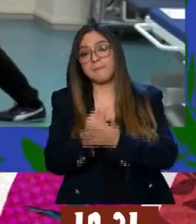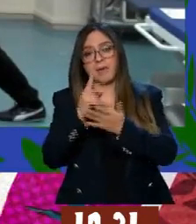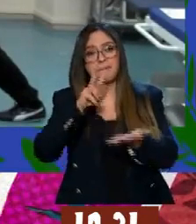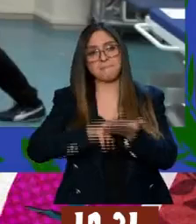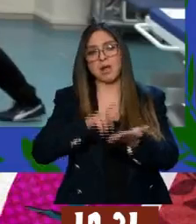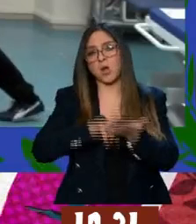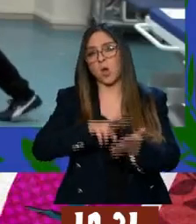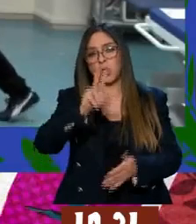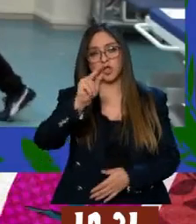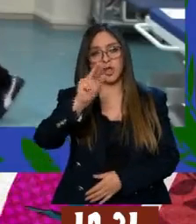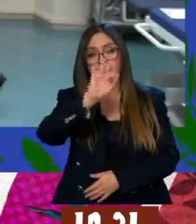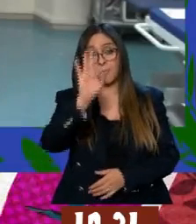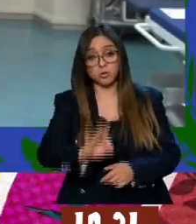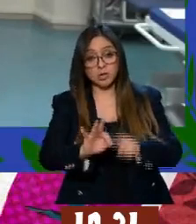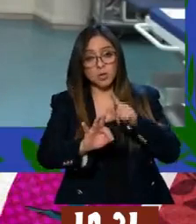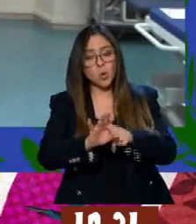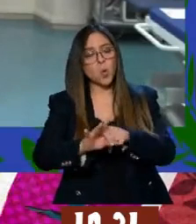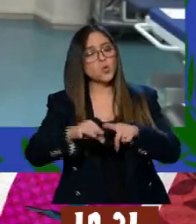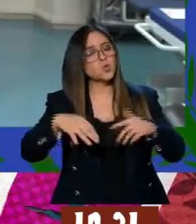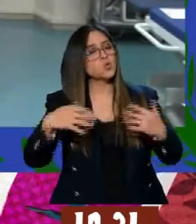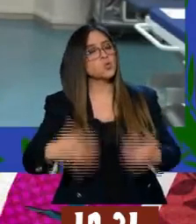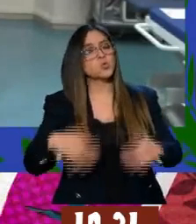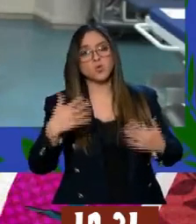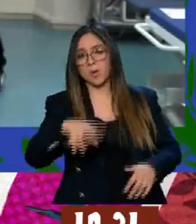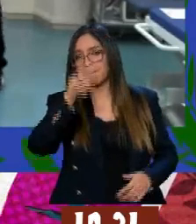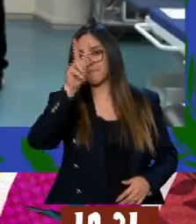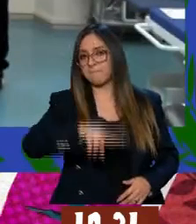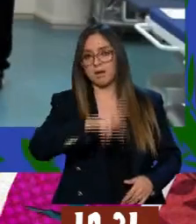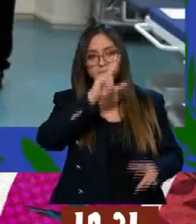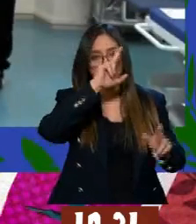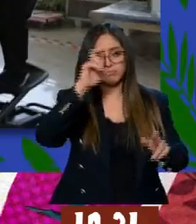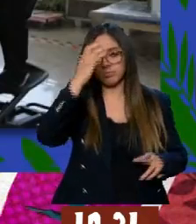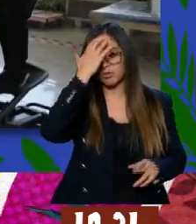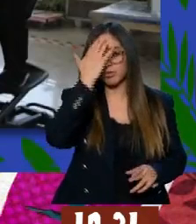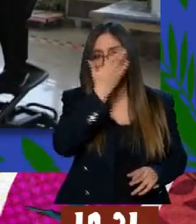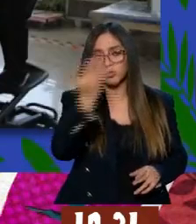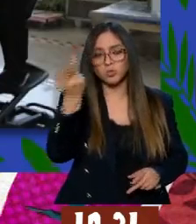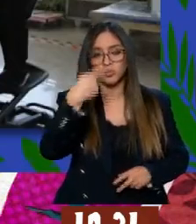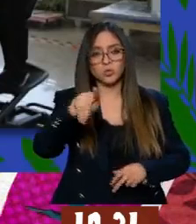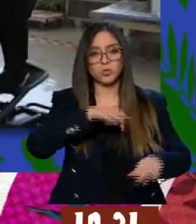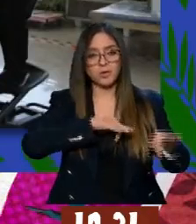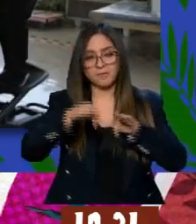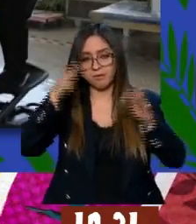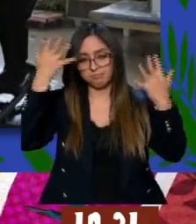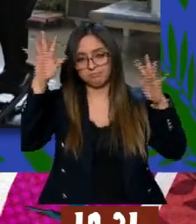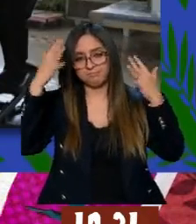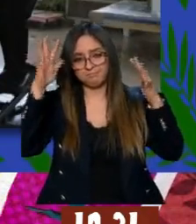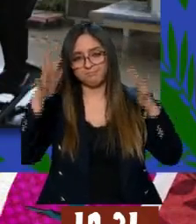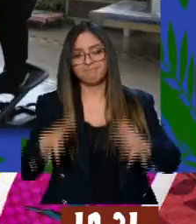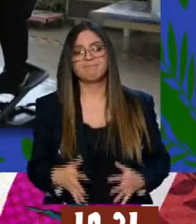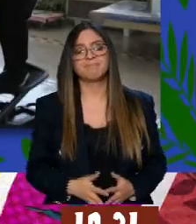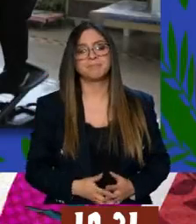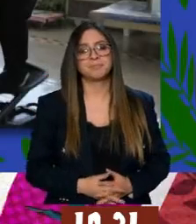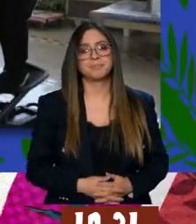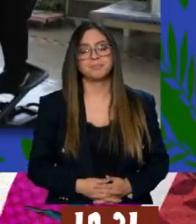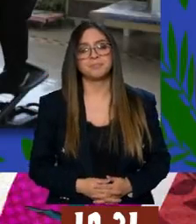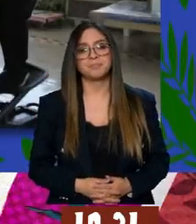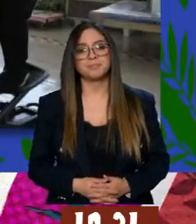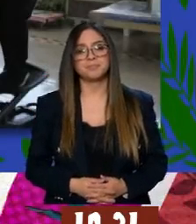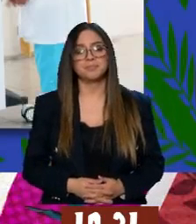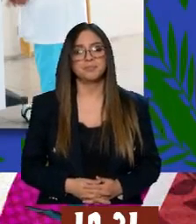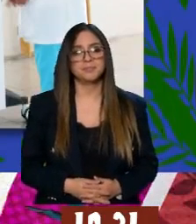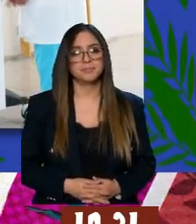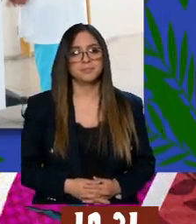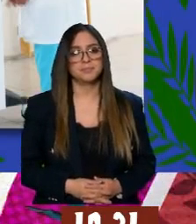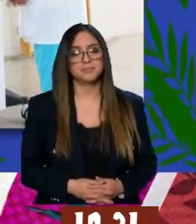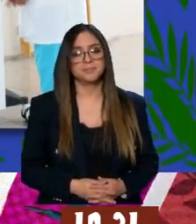mí me parece una cifra que hay que aplaudir, ¿no? Sí, sí, efectivamente,